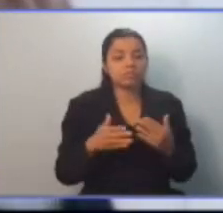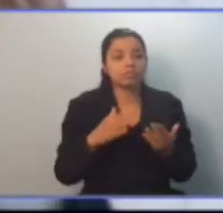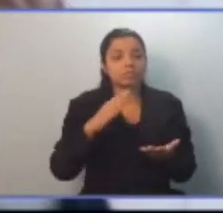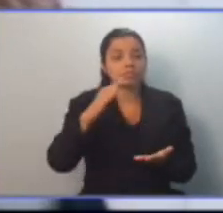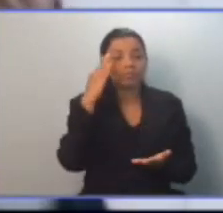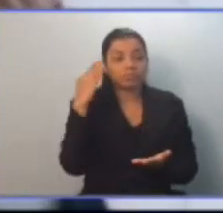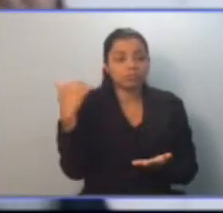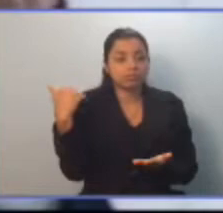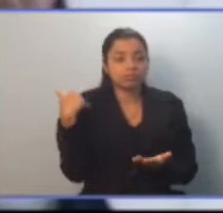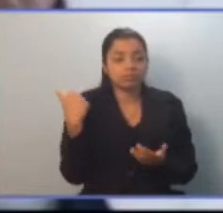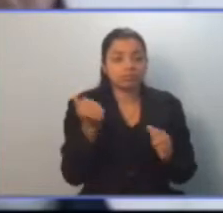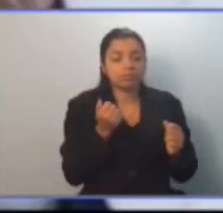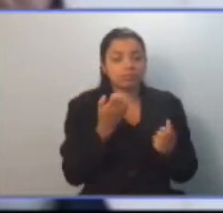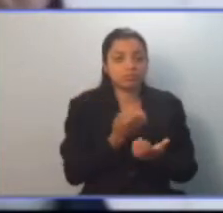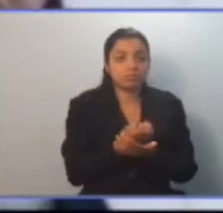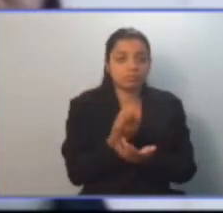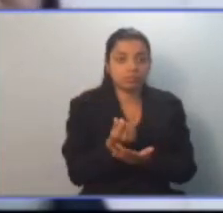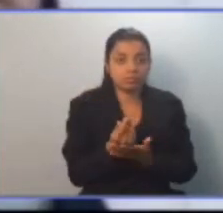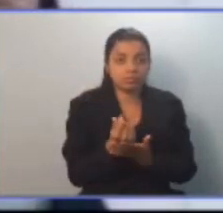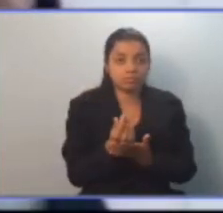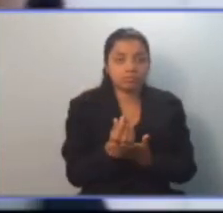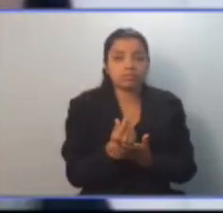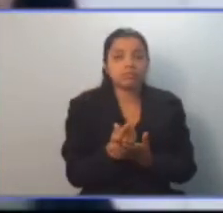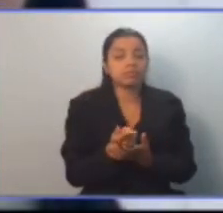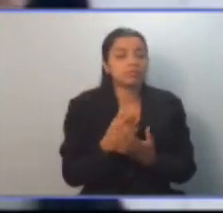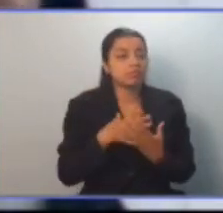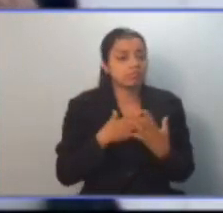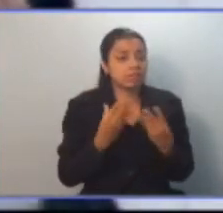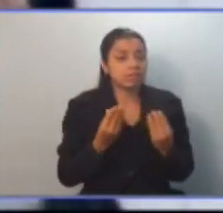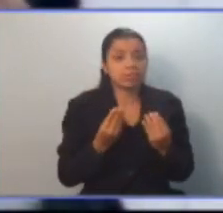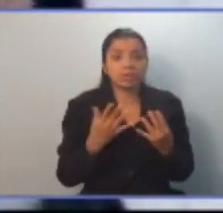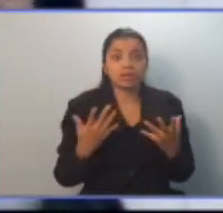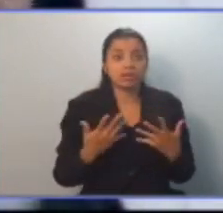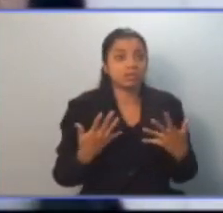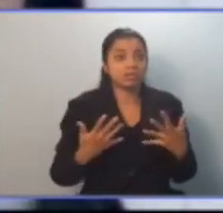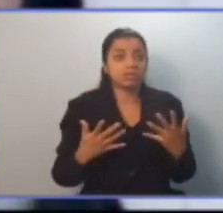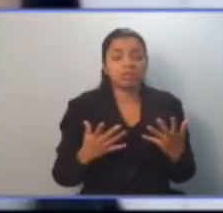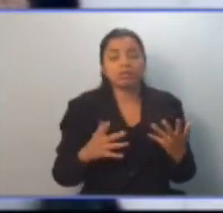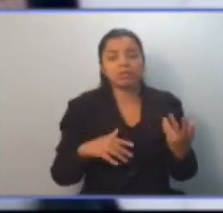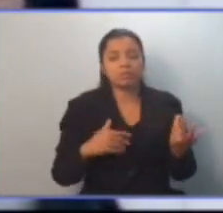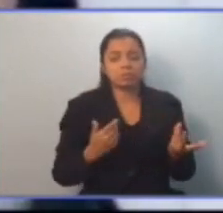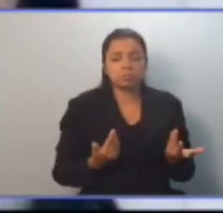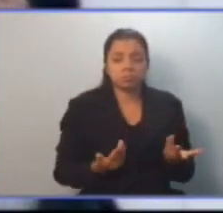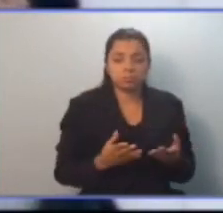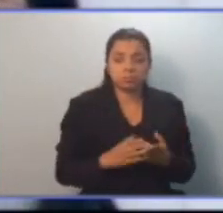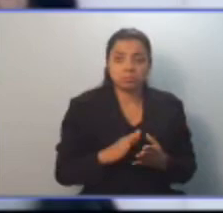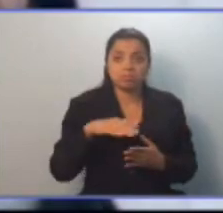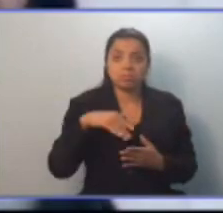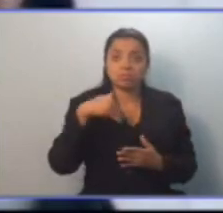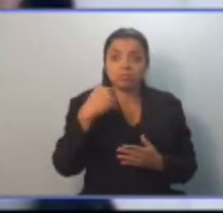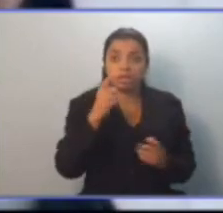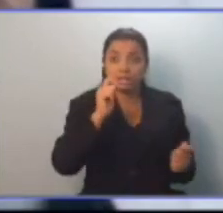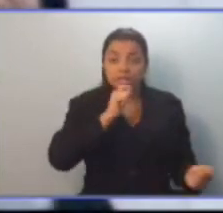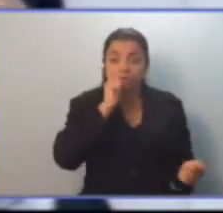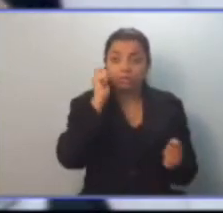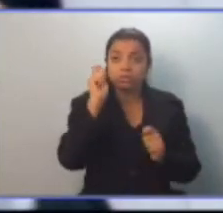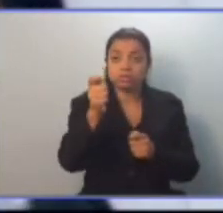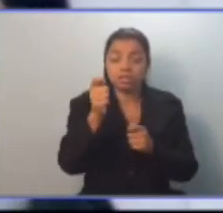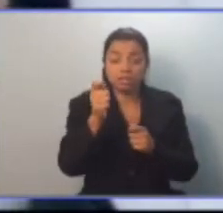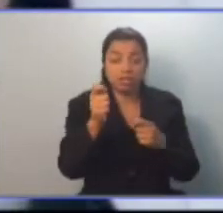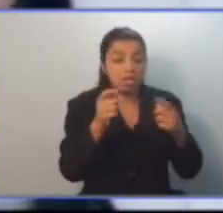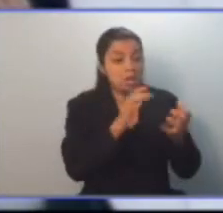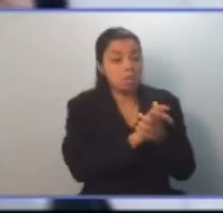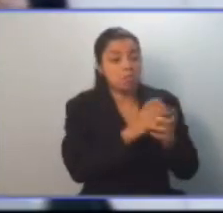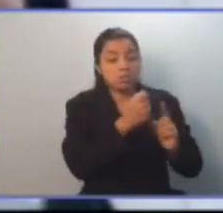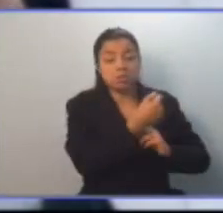dependientes económicamente sienten temor de qué va a ser de ellas después de haber denunciado a su compañero de